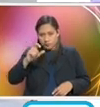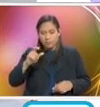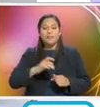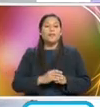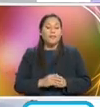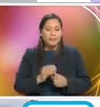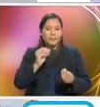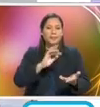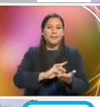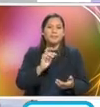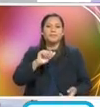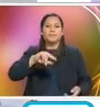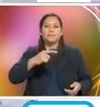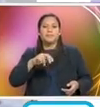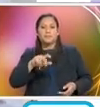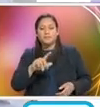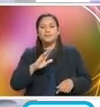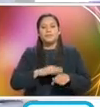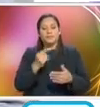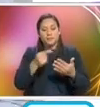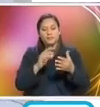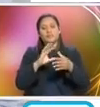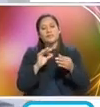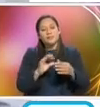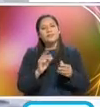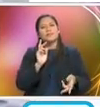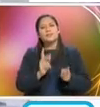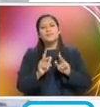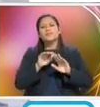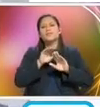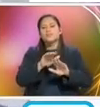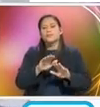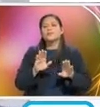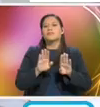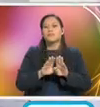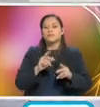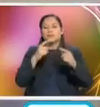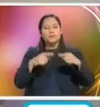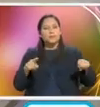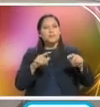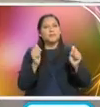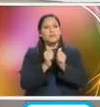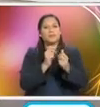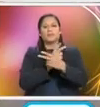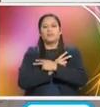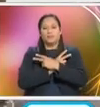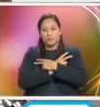www.capital21.df.gov.mx. Muchas gracias a Ángel por habernos contado, por habernos platicado cómo ha sido la música a través